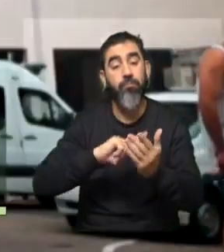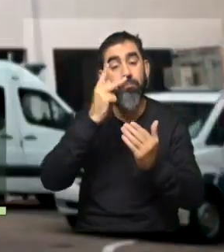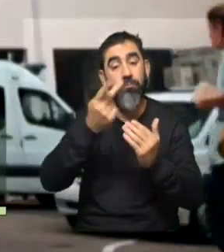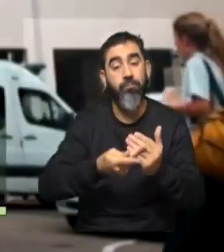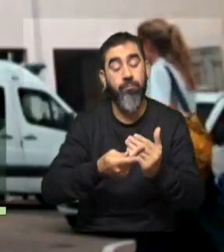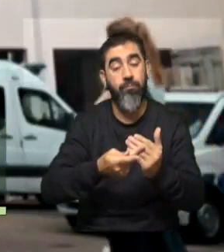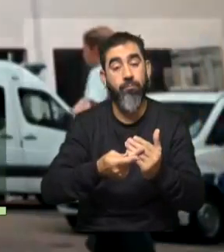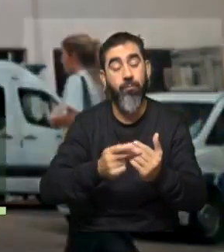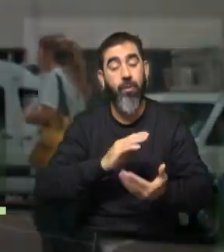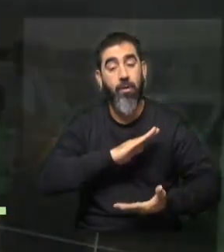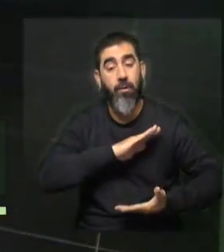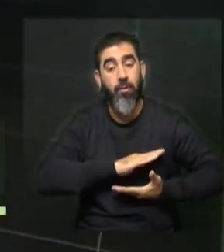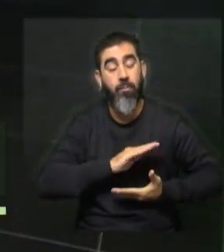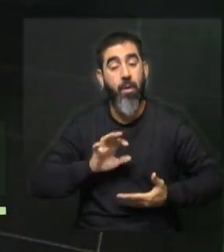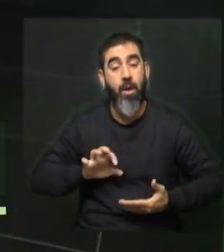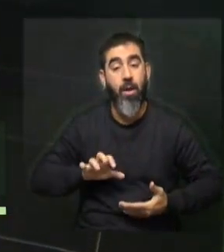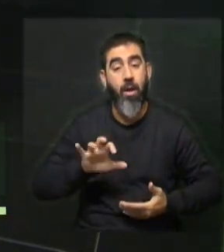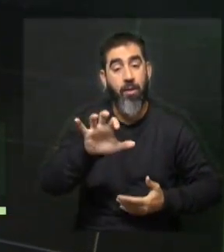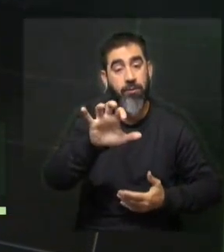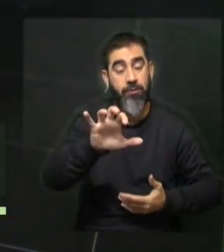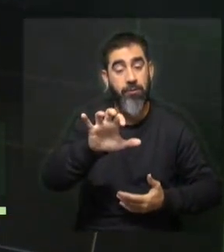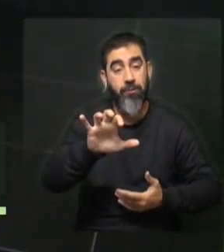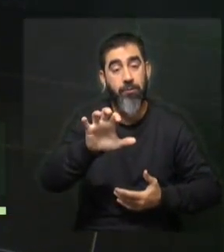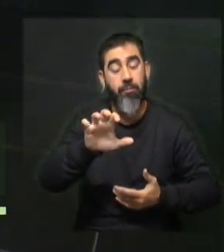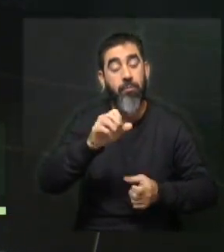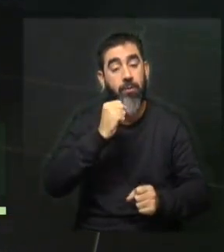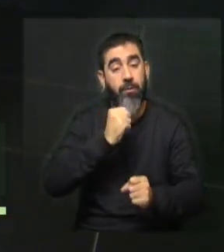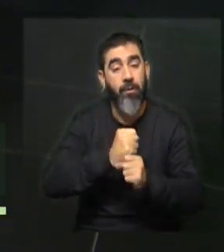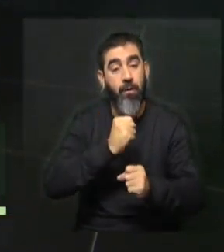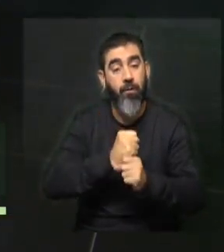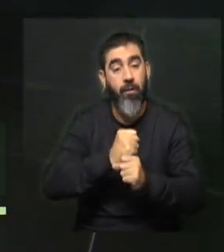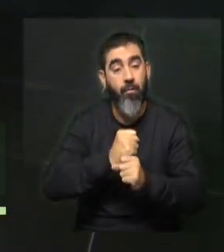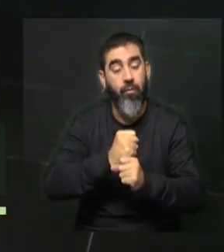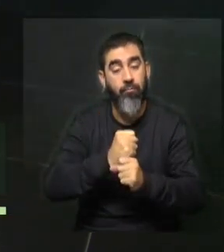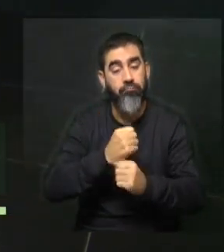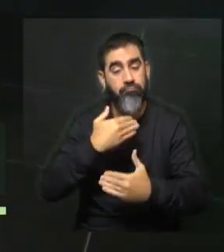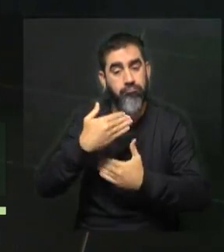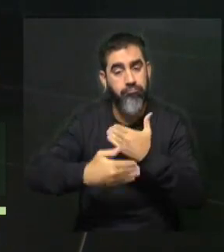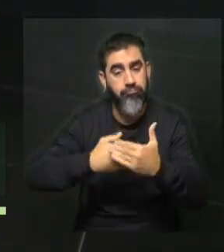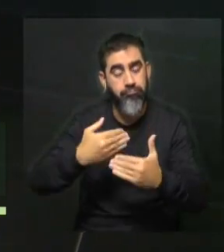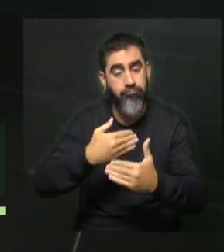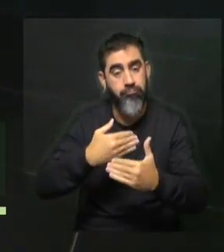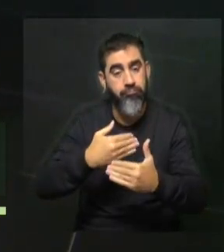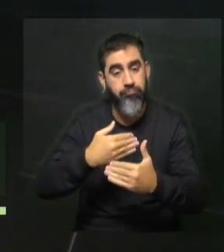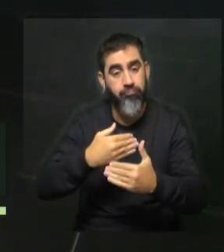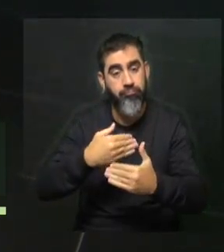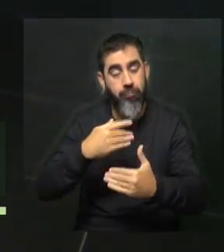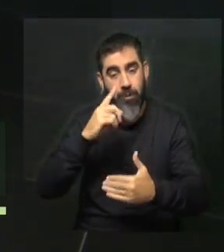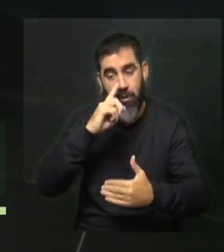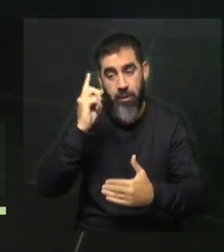mama de tratamiento de cáncer de mama que es un trabajo que viene funcionando A pasos acelerados